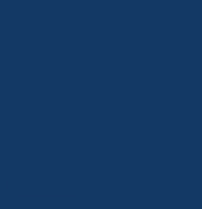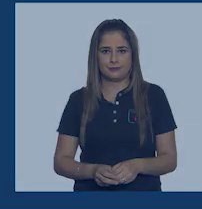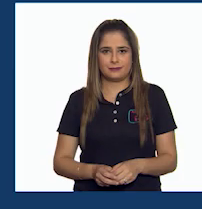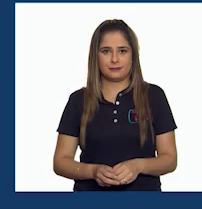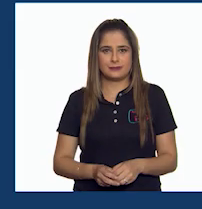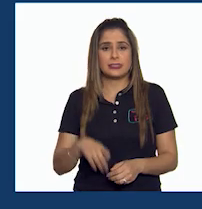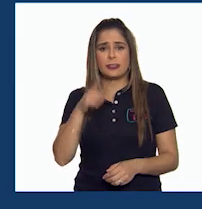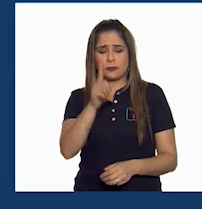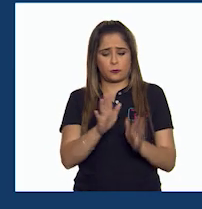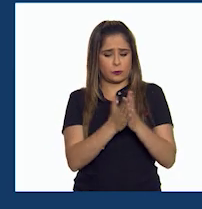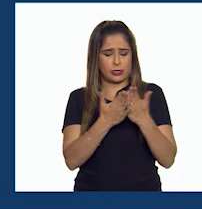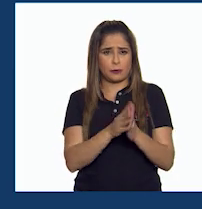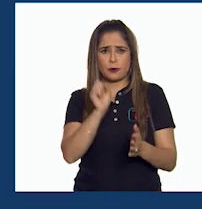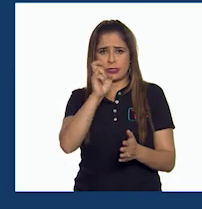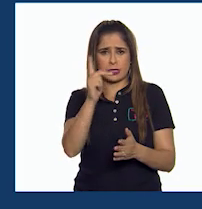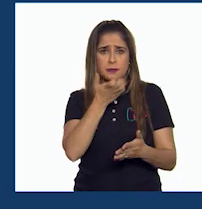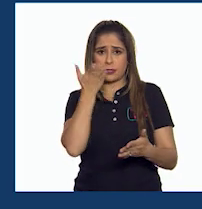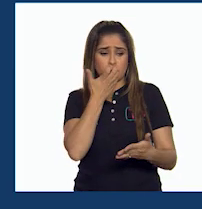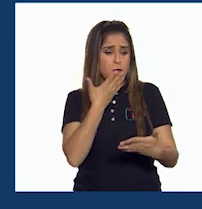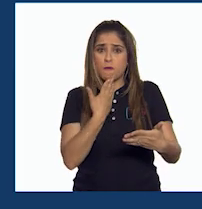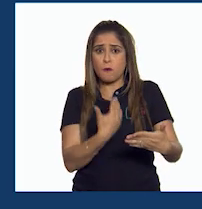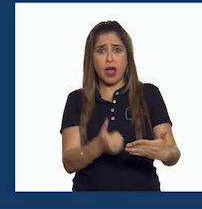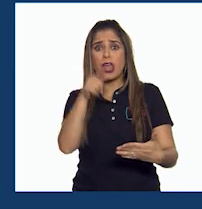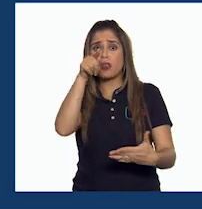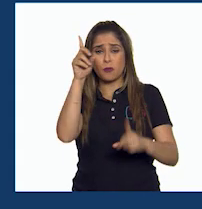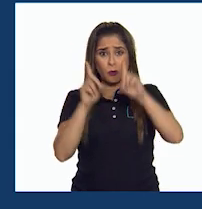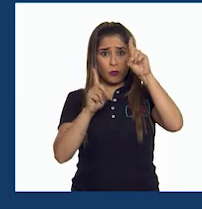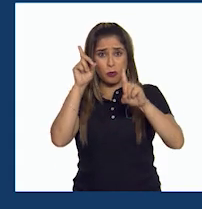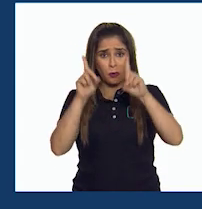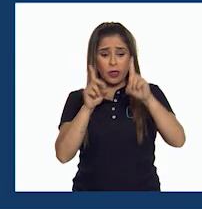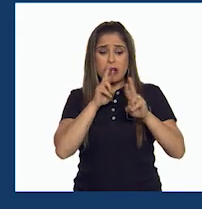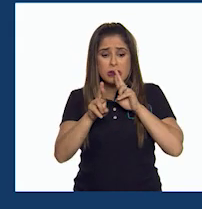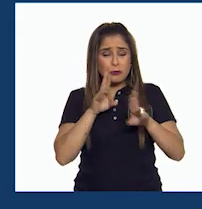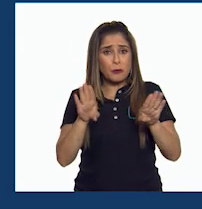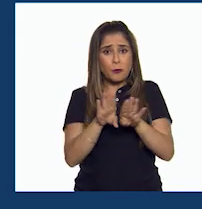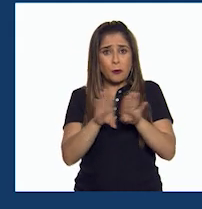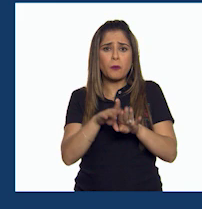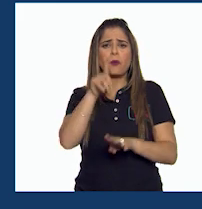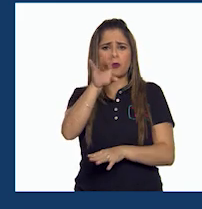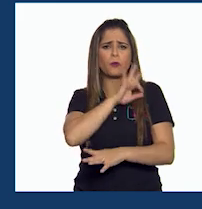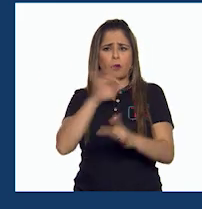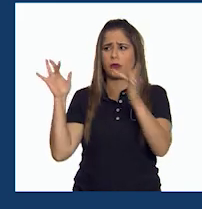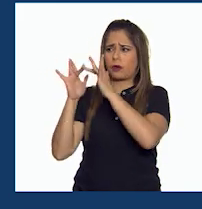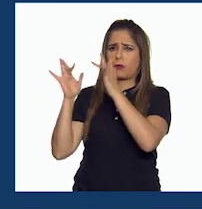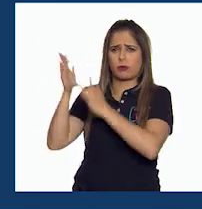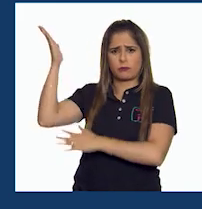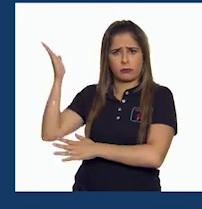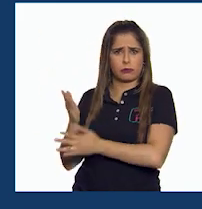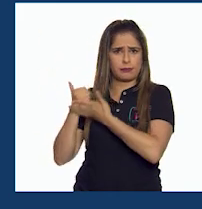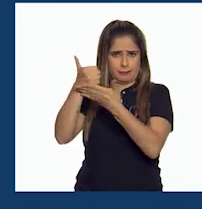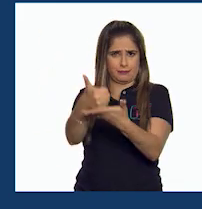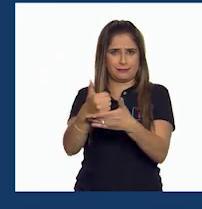Si no tienes el libro de texto o necesitas ayuda para responder las preguntas, contáctanos.